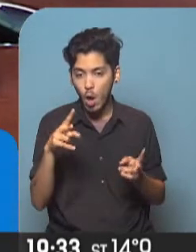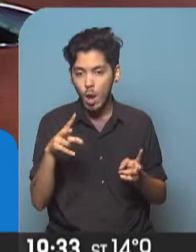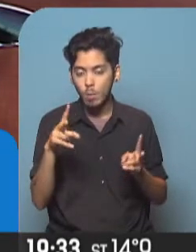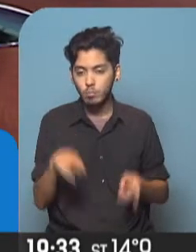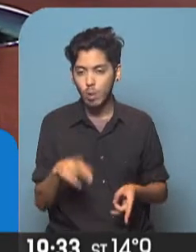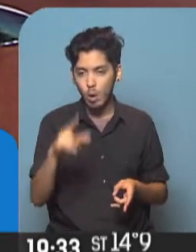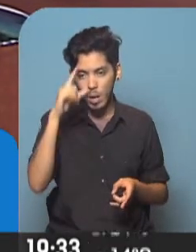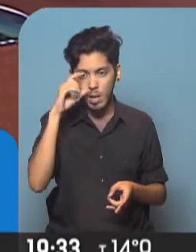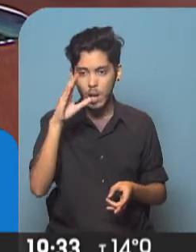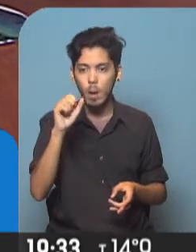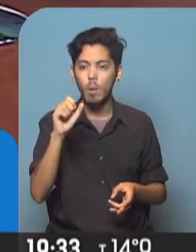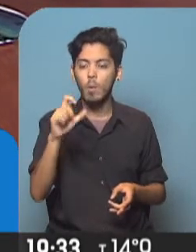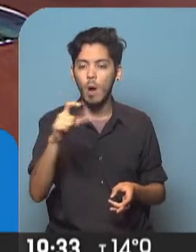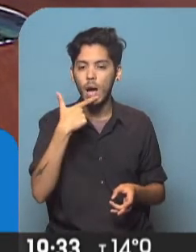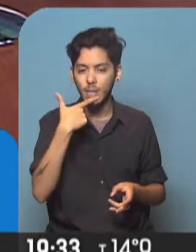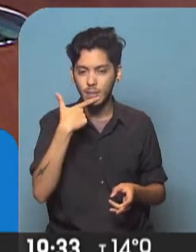una cifra tan importante del EVAX?